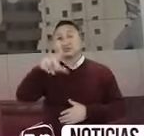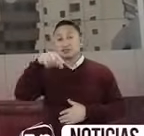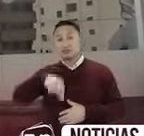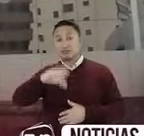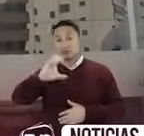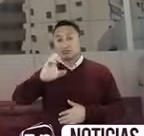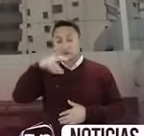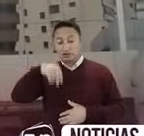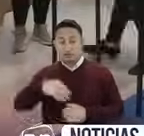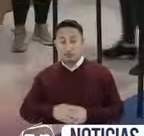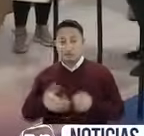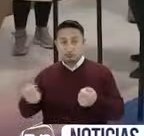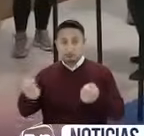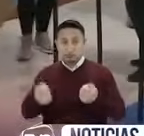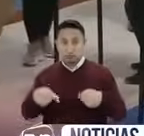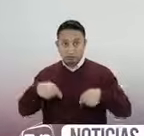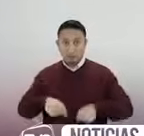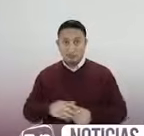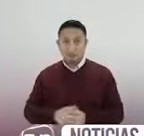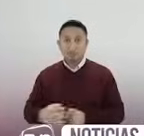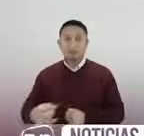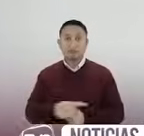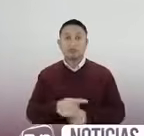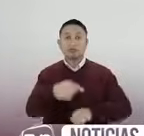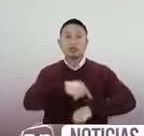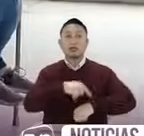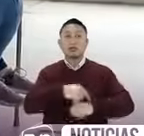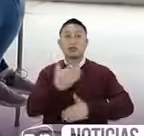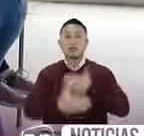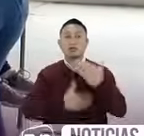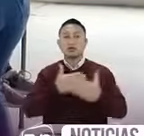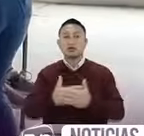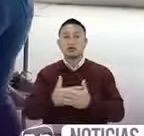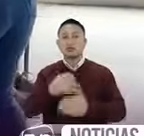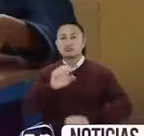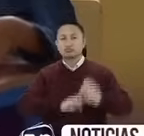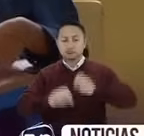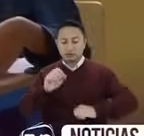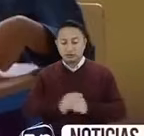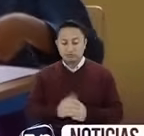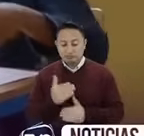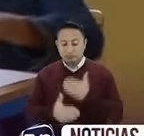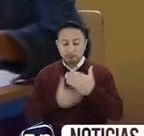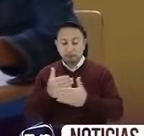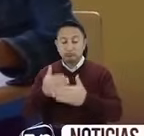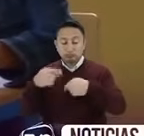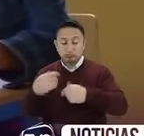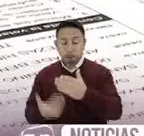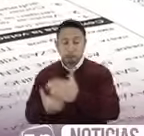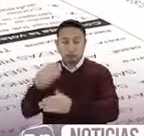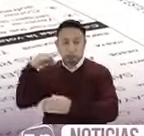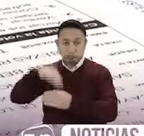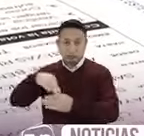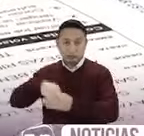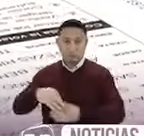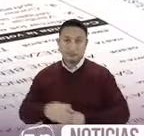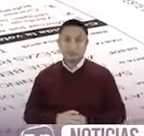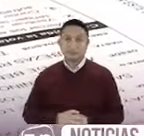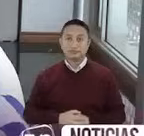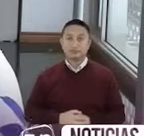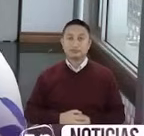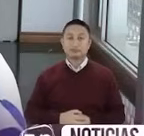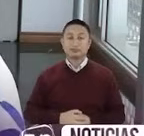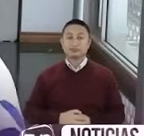encuentra evaluando los plazos y procesos para desarrollar esta nueva jornada democrática. Con